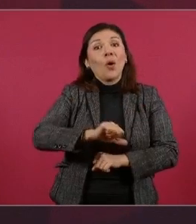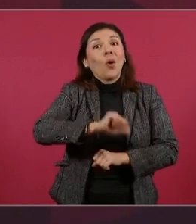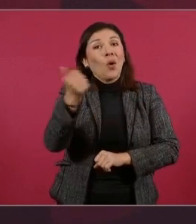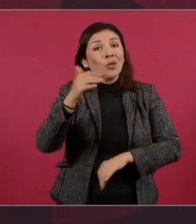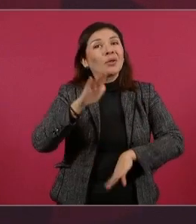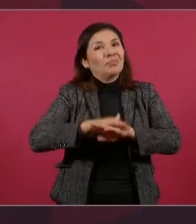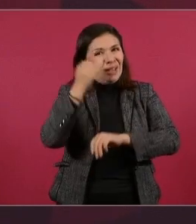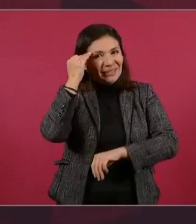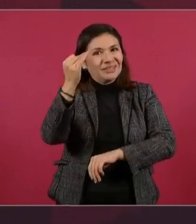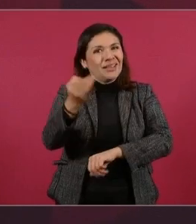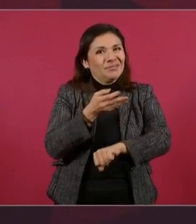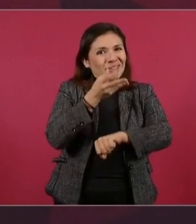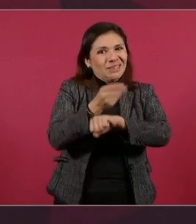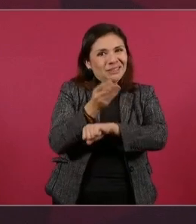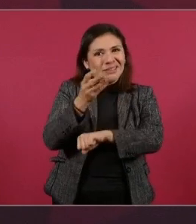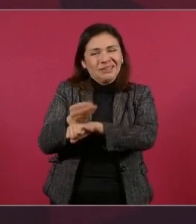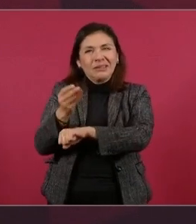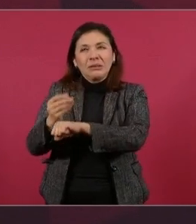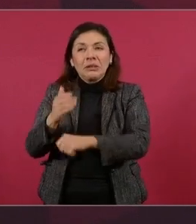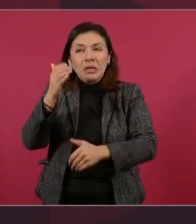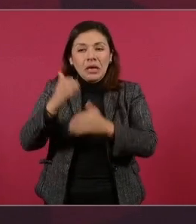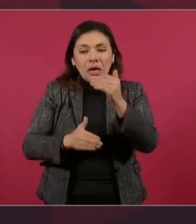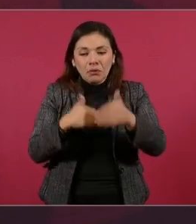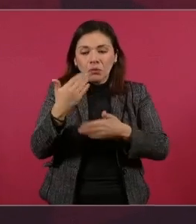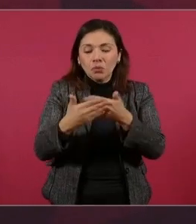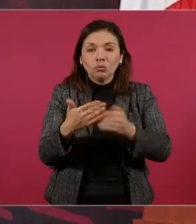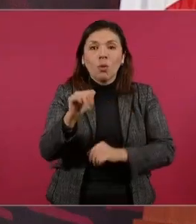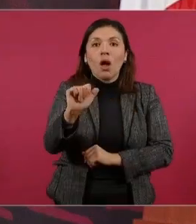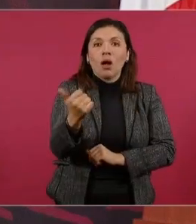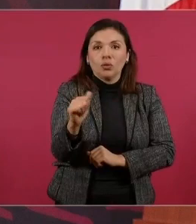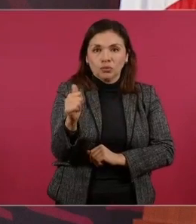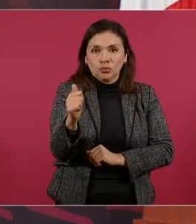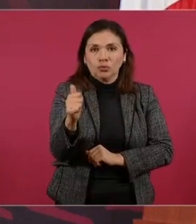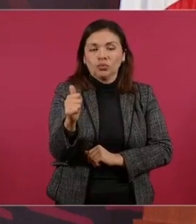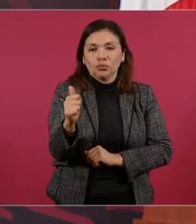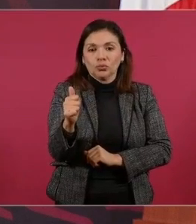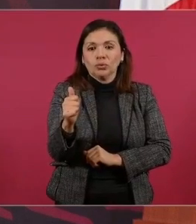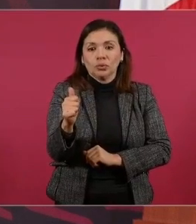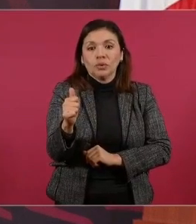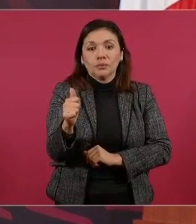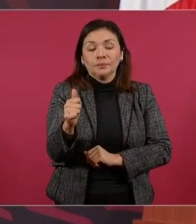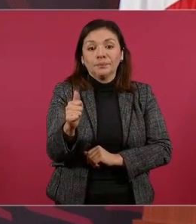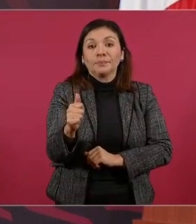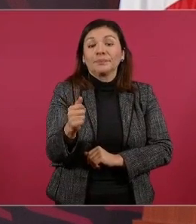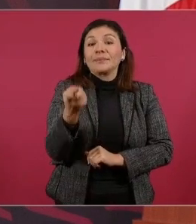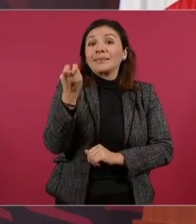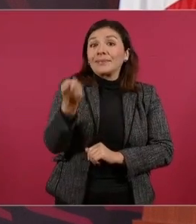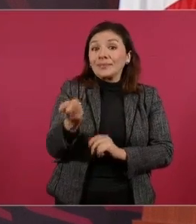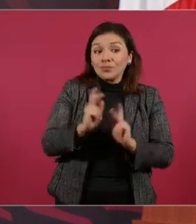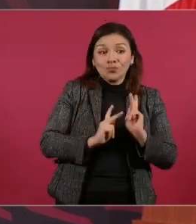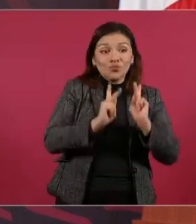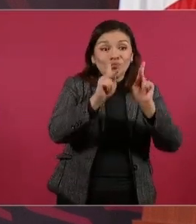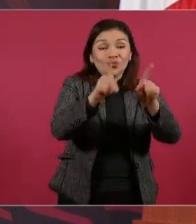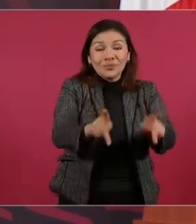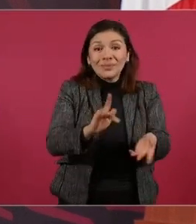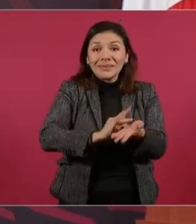más tiempo lo vamos a terminar en agosto y eso eso va a